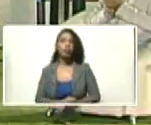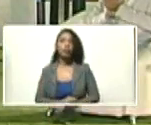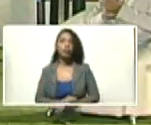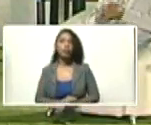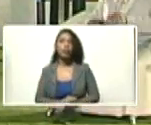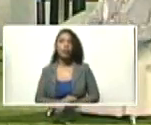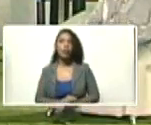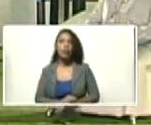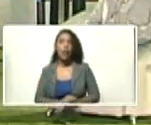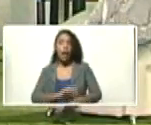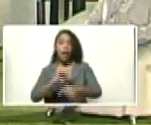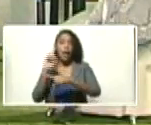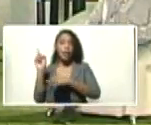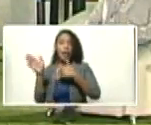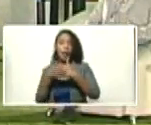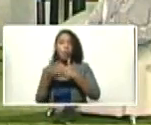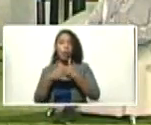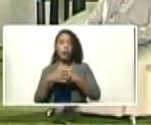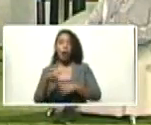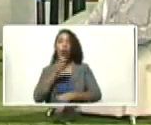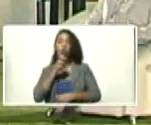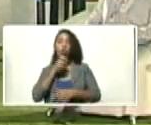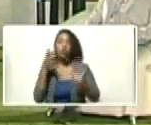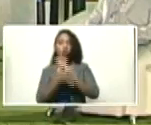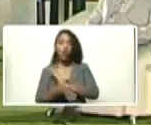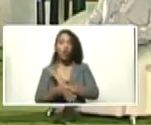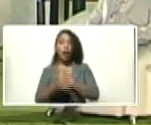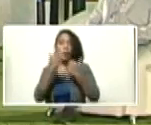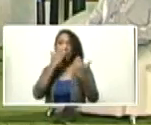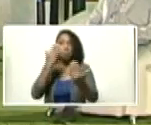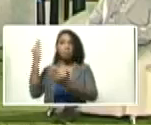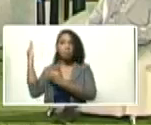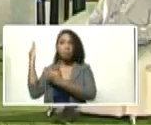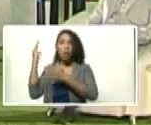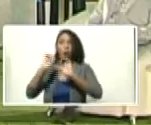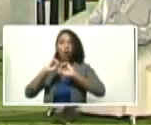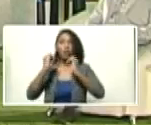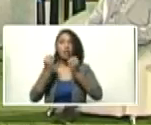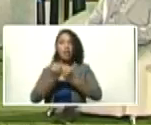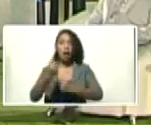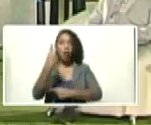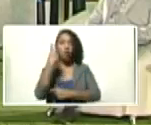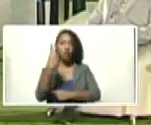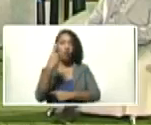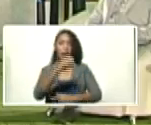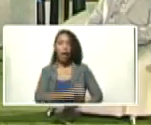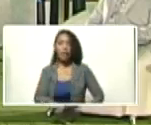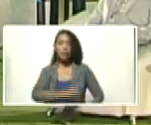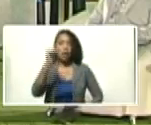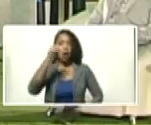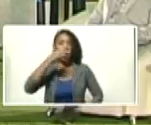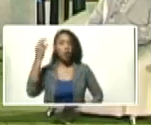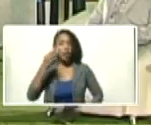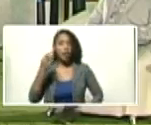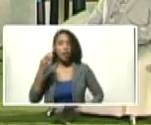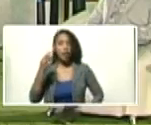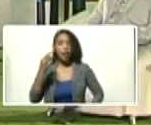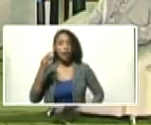Esta es la Puerta Dorada. Ahí mismo está el despacho 1, ahí están las espadas originales del libertador.